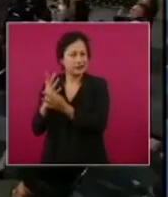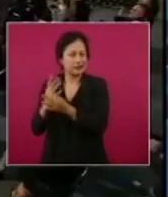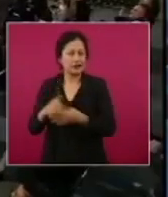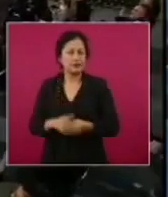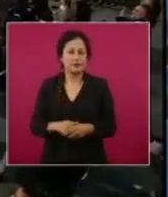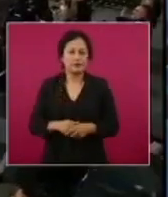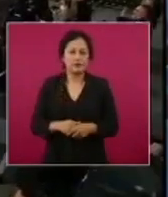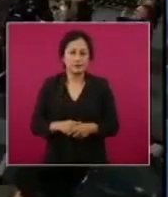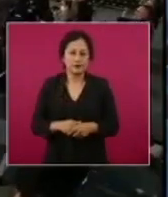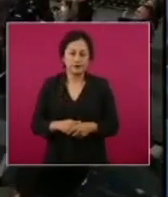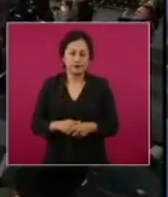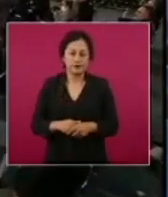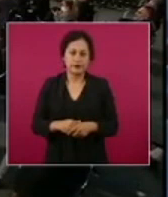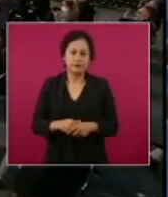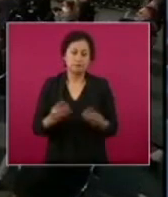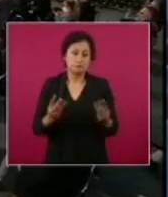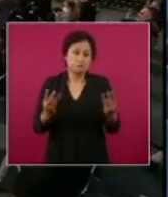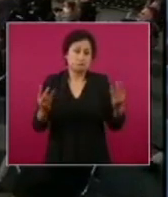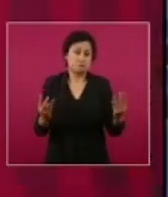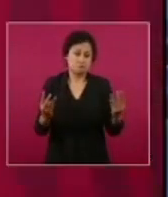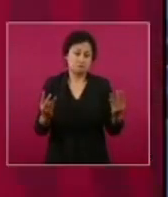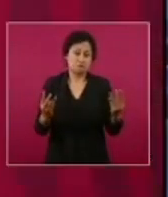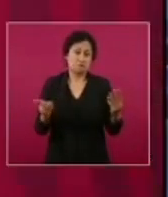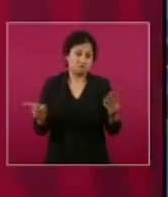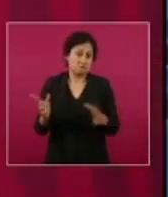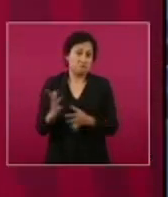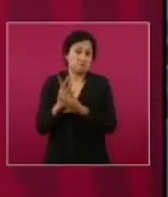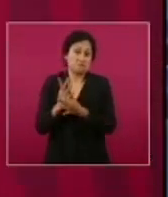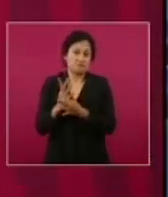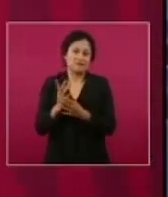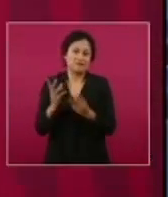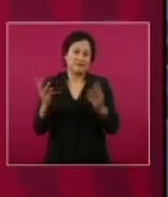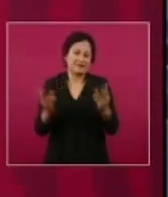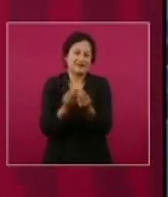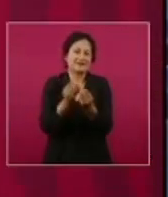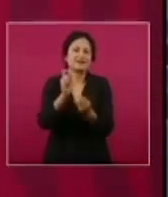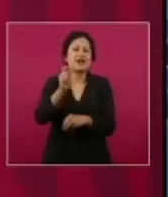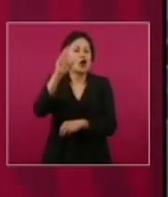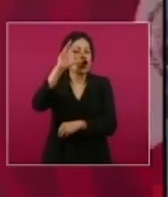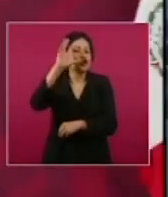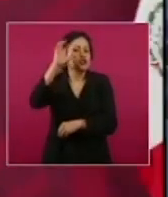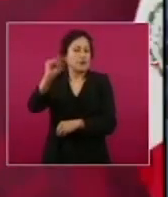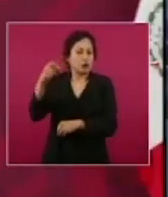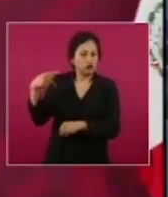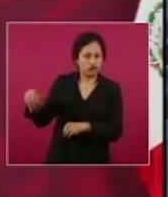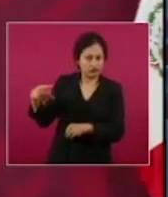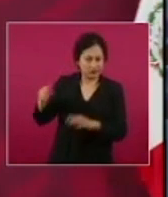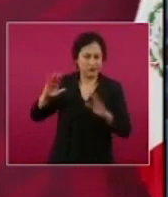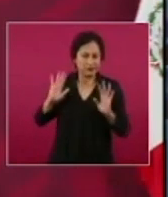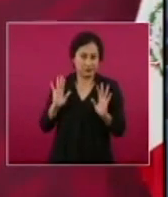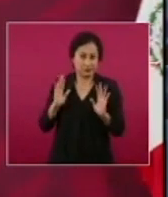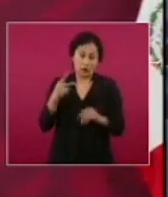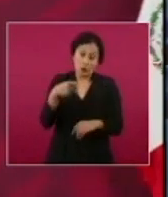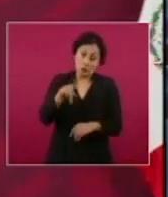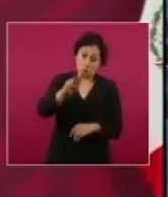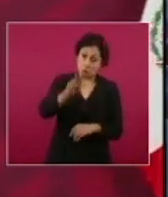anda buscando pues ya como querer doblar las manos. En tanto, por eso le digo, el líder